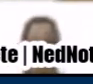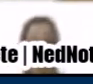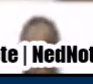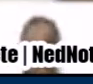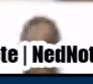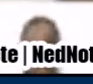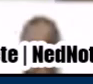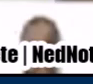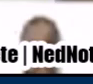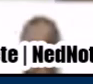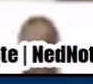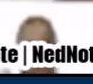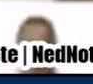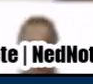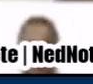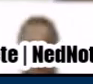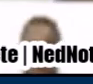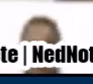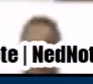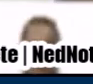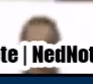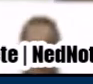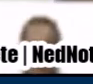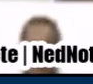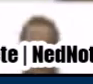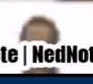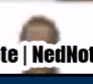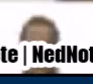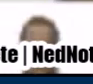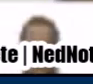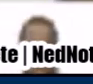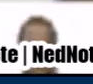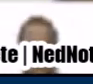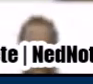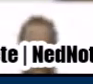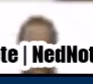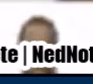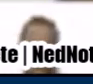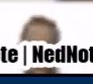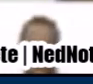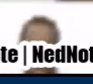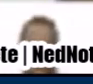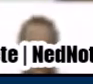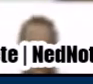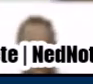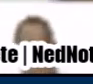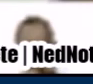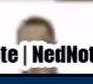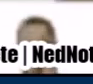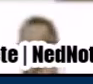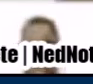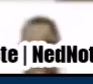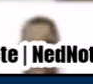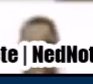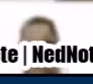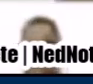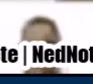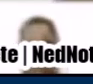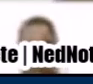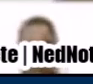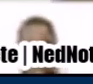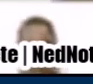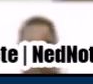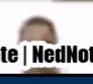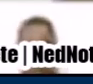ha colocado de su parte para buscar soluciones a la crisis terrible a la cual vive hoy Venezuela, y es una